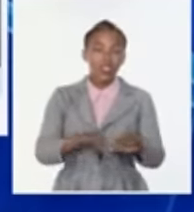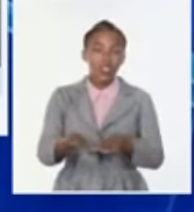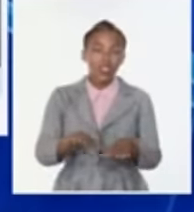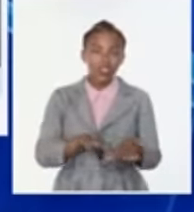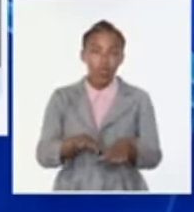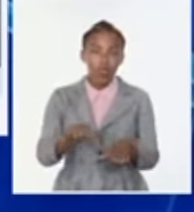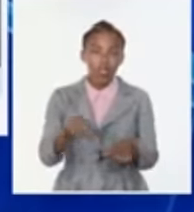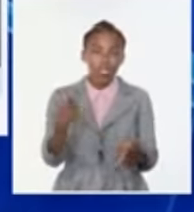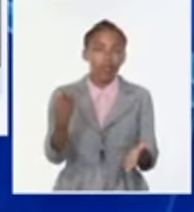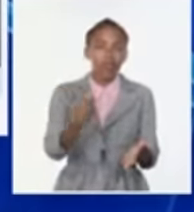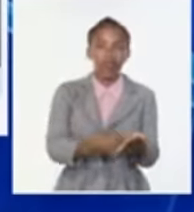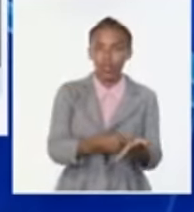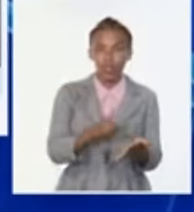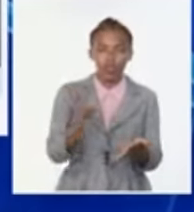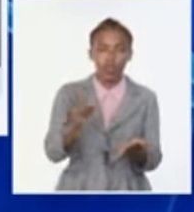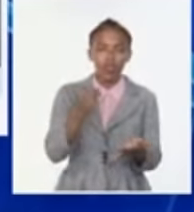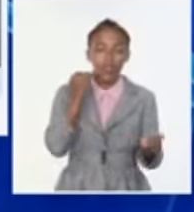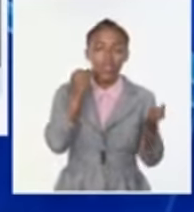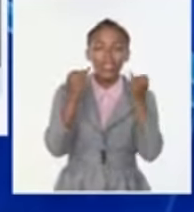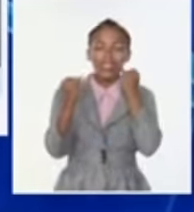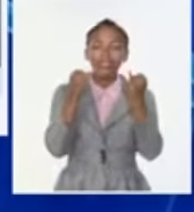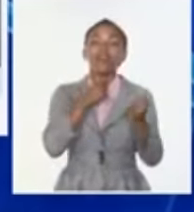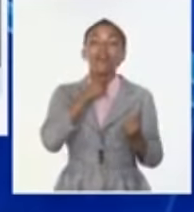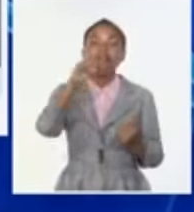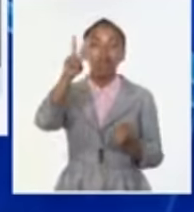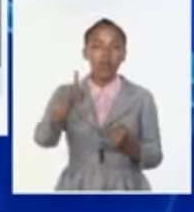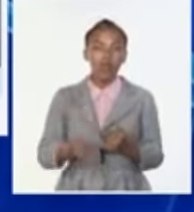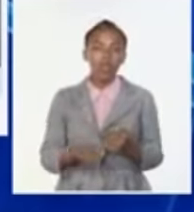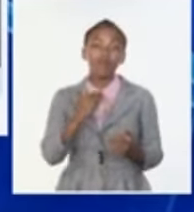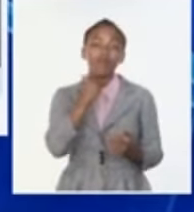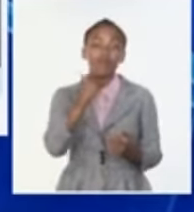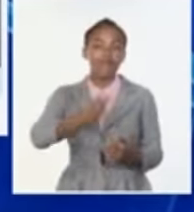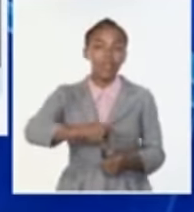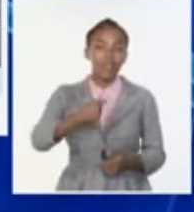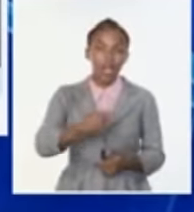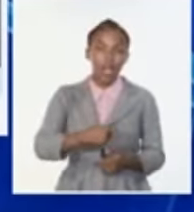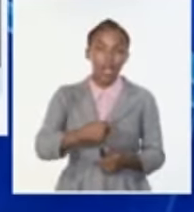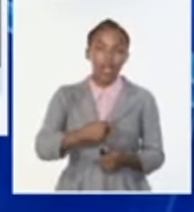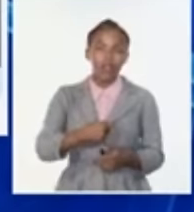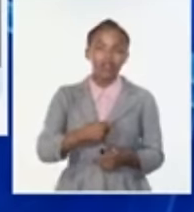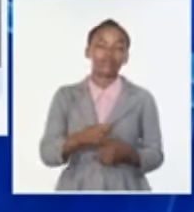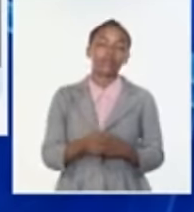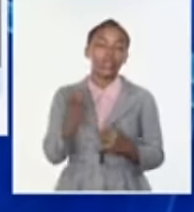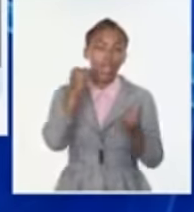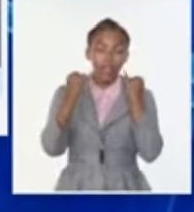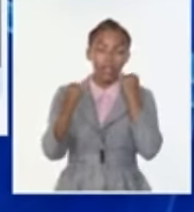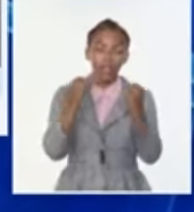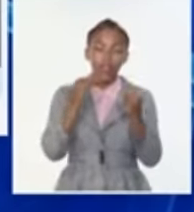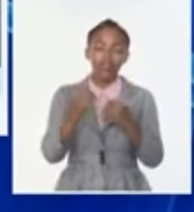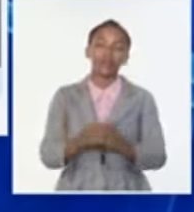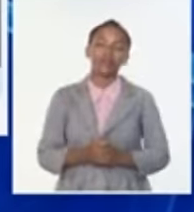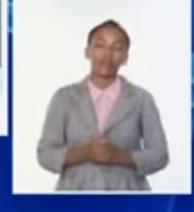de identificación de la evasión fiscal. Se hicieron 122 mil acciones